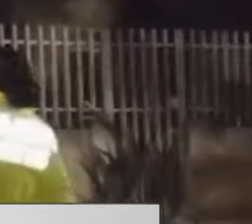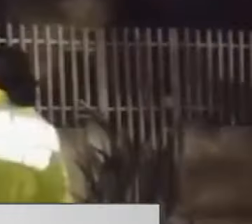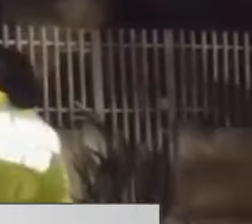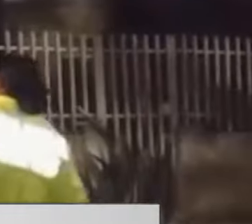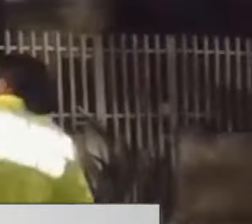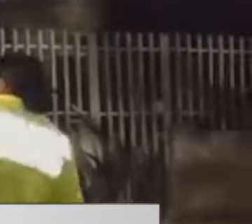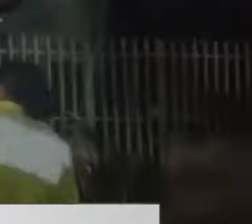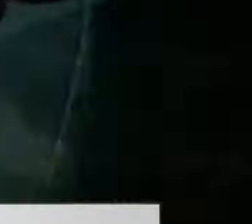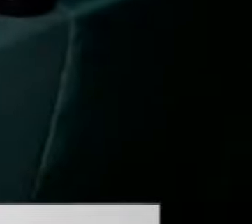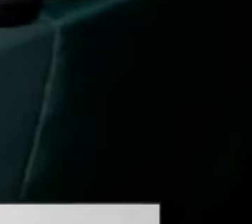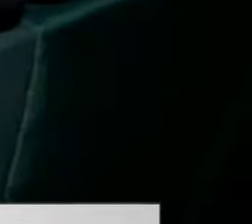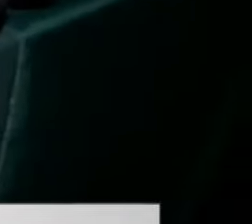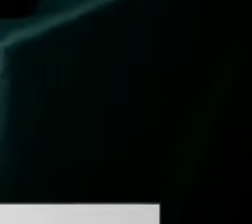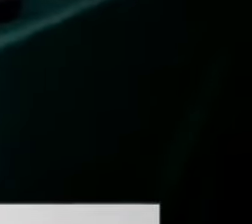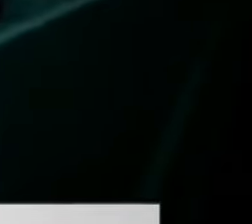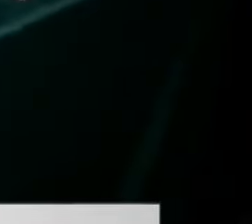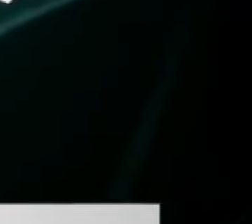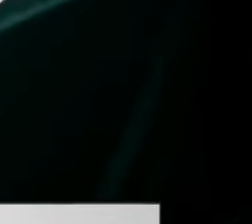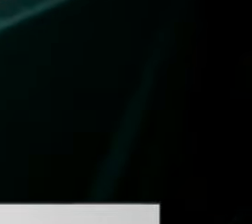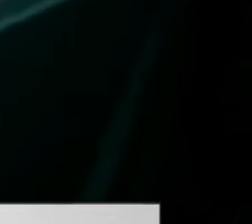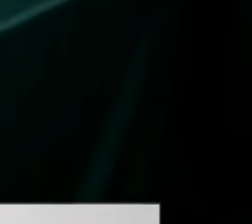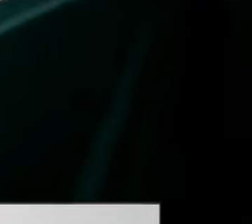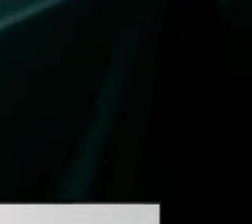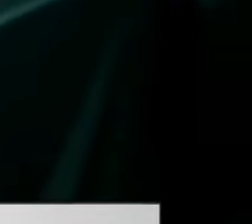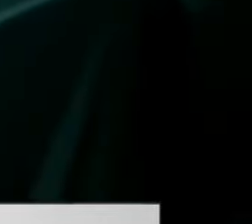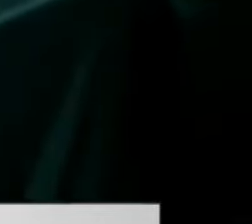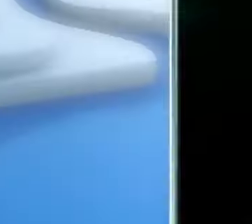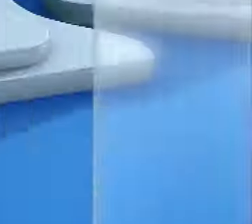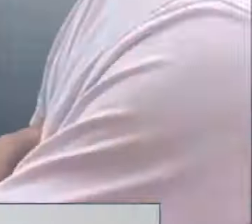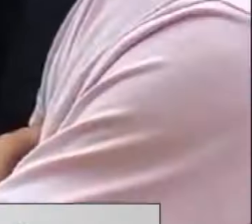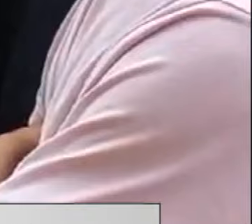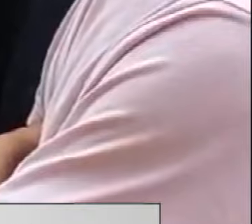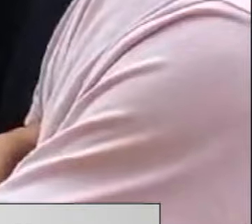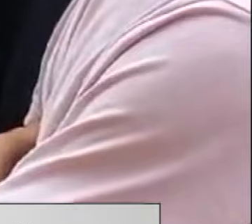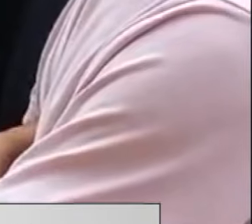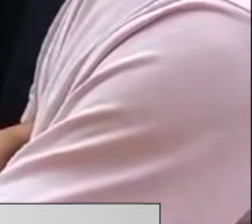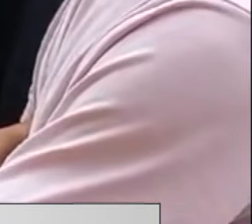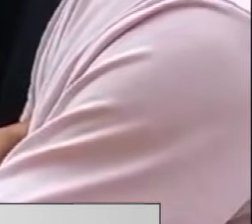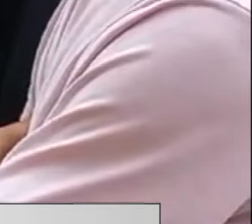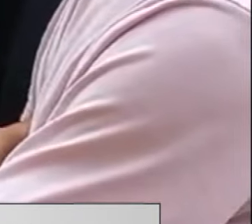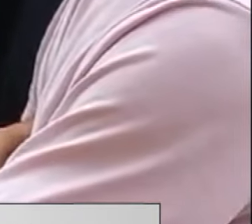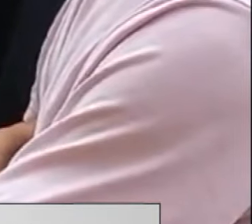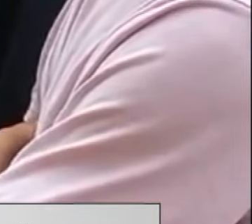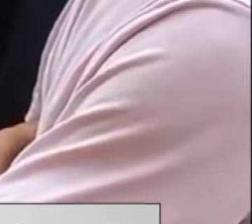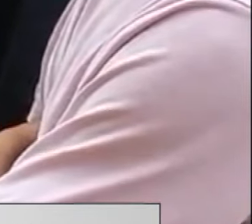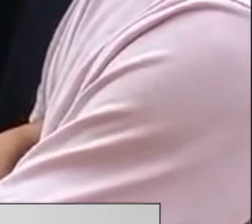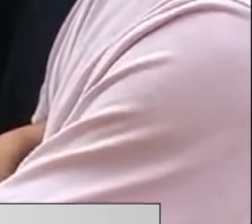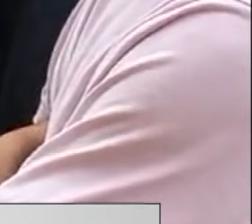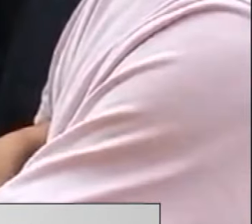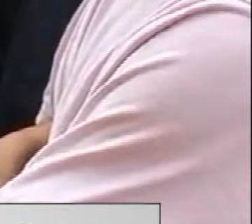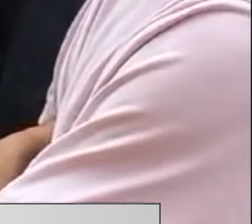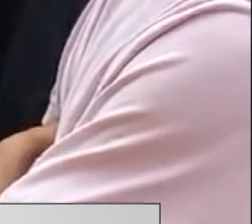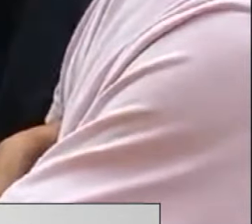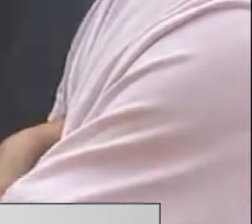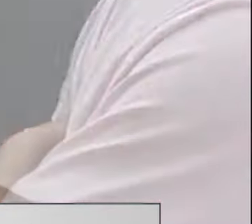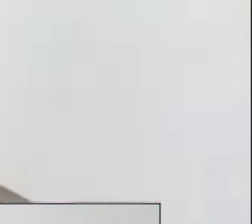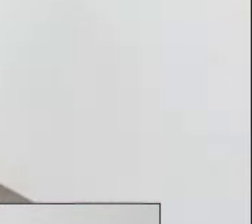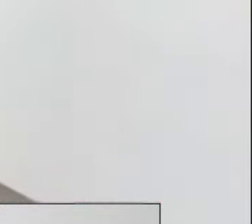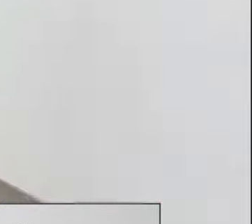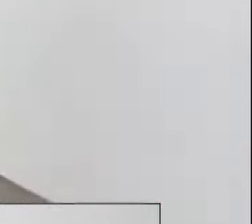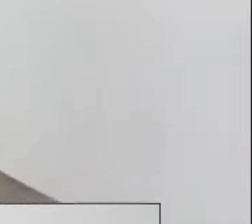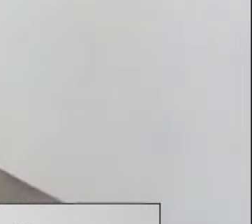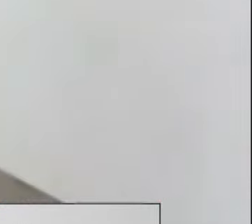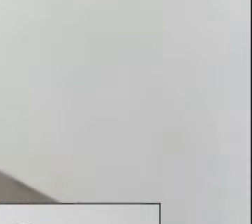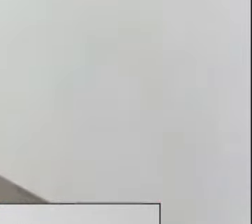metropolitana desmantela una estructura dedicada al tráfico de drogas en Cali. Capturado en el Carmen de Bolívar un joven de 23 años